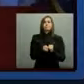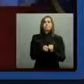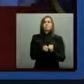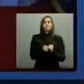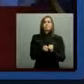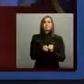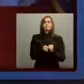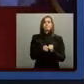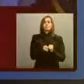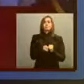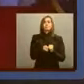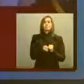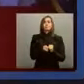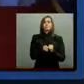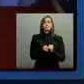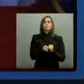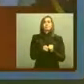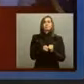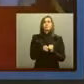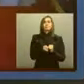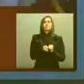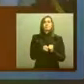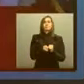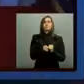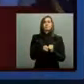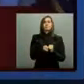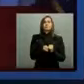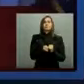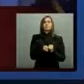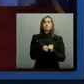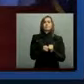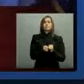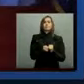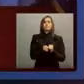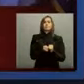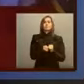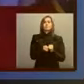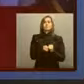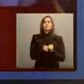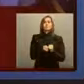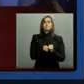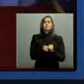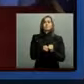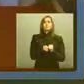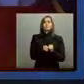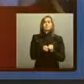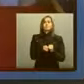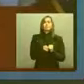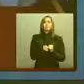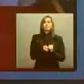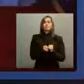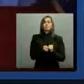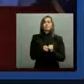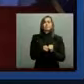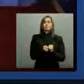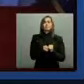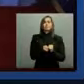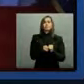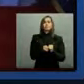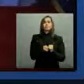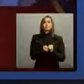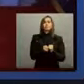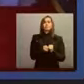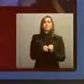salvo honrosas sesiones tiene que estar a poner esa vaina mano con el otro tema que quiero responderle a luís abinader corona